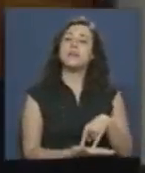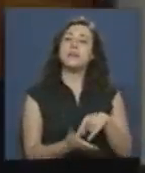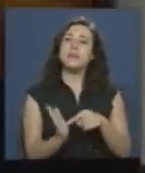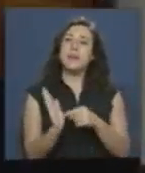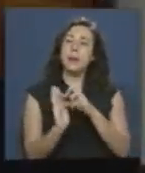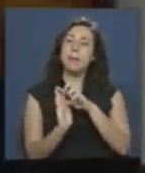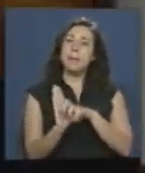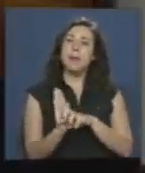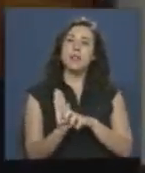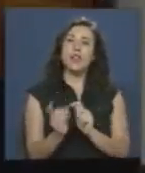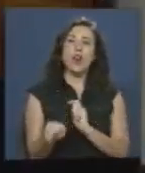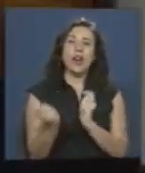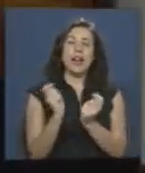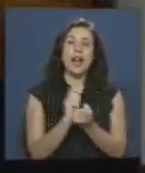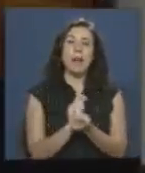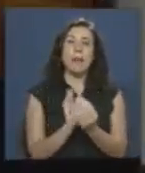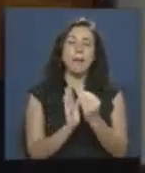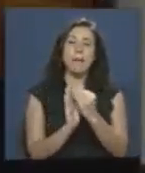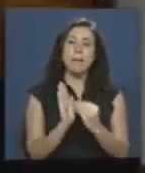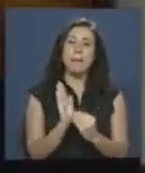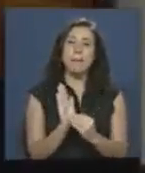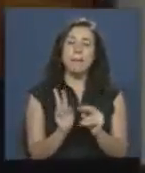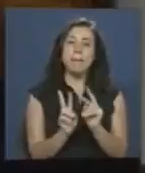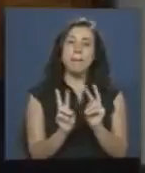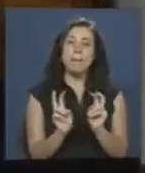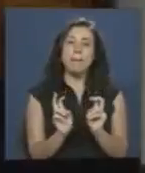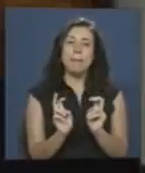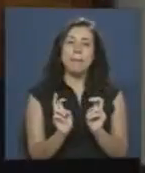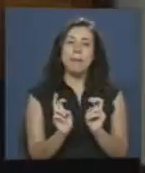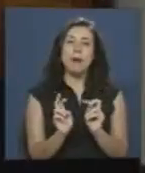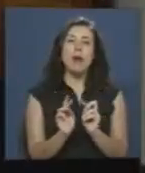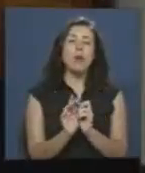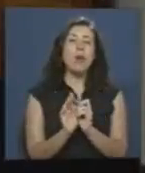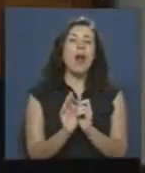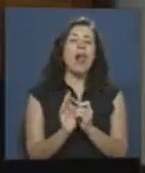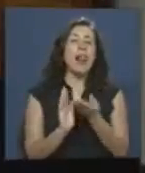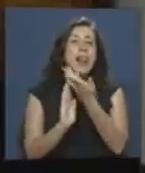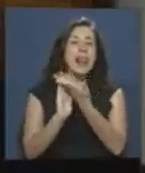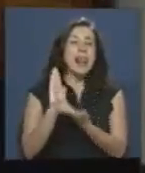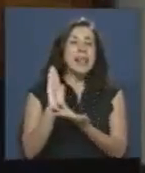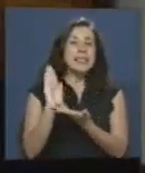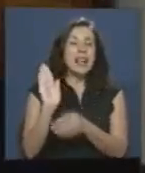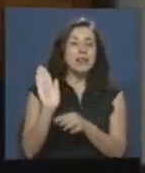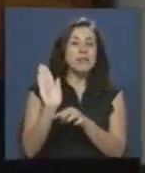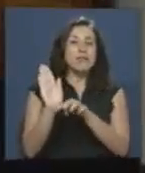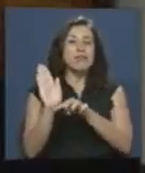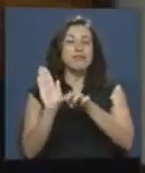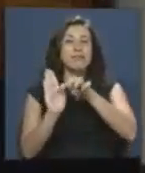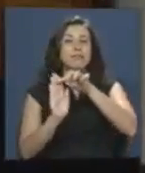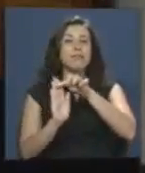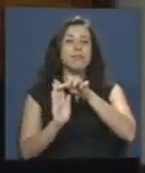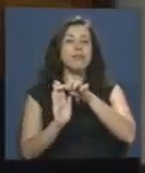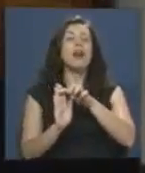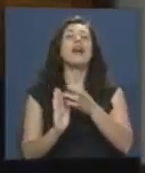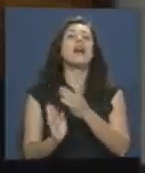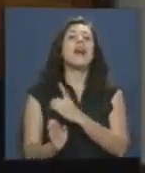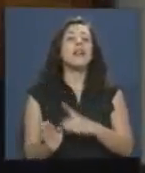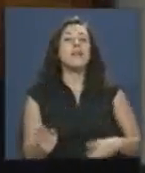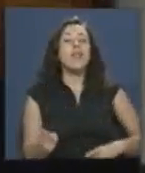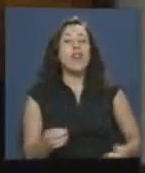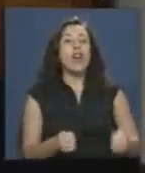lo cambia, incorporando la lógica de que corra la lista, es decir, que se incorpore como parlamentario